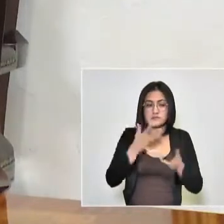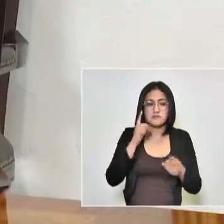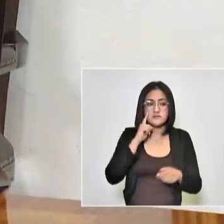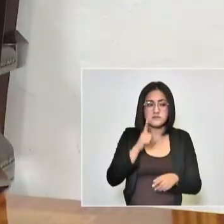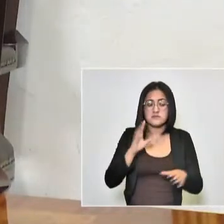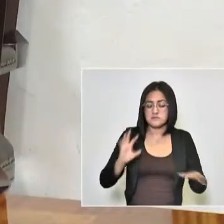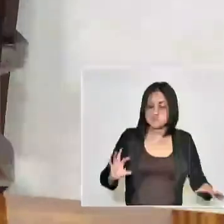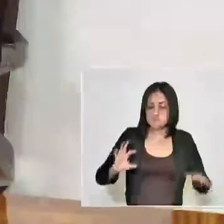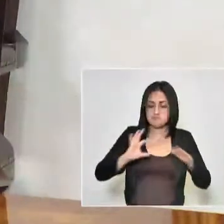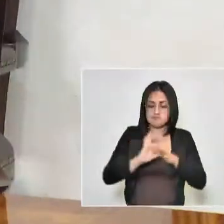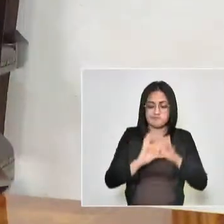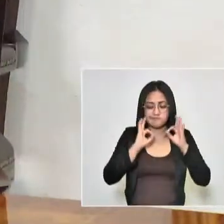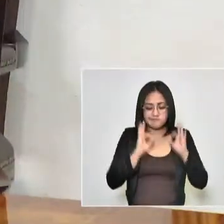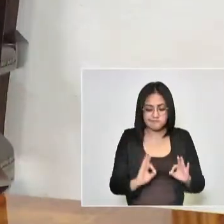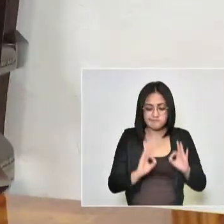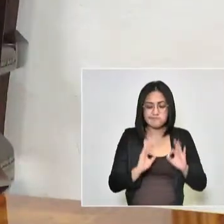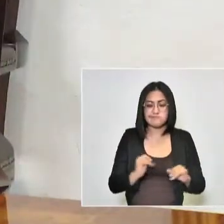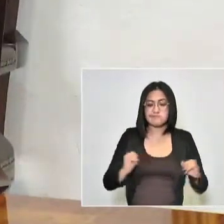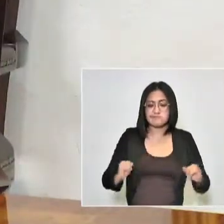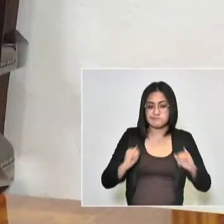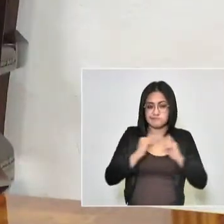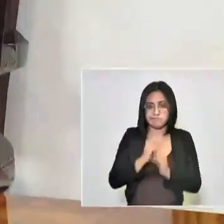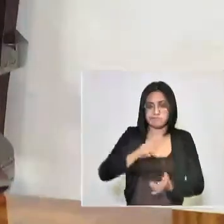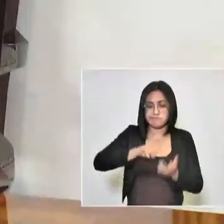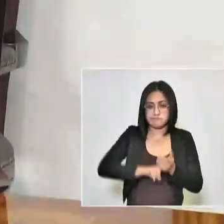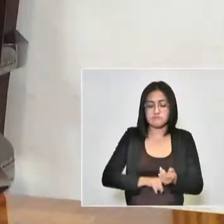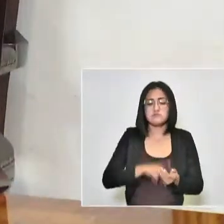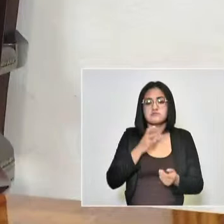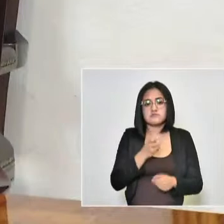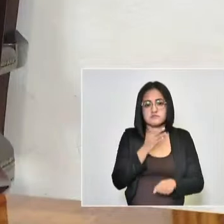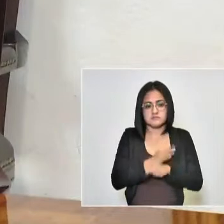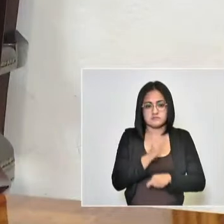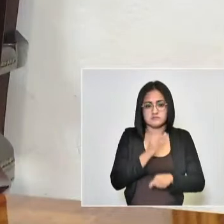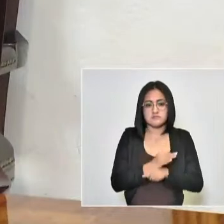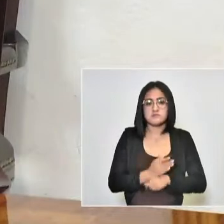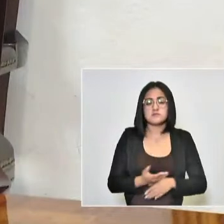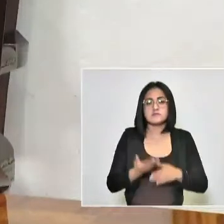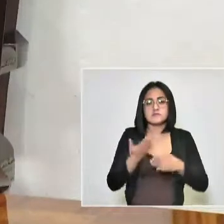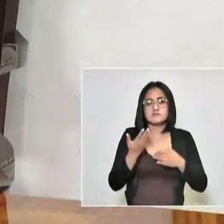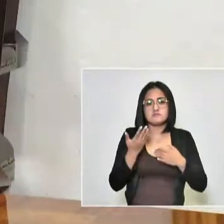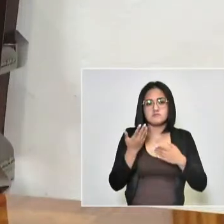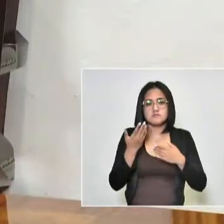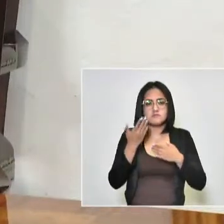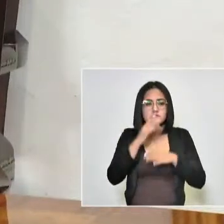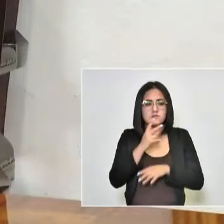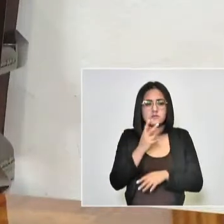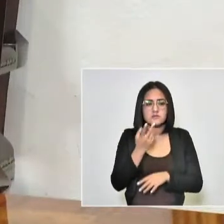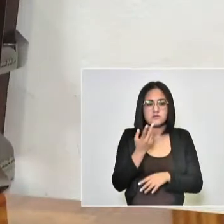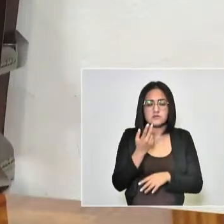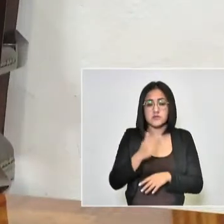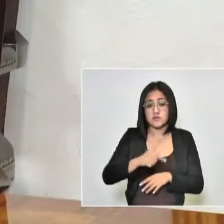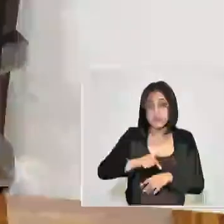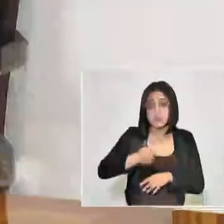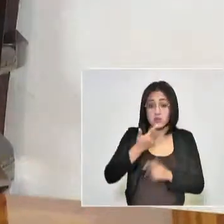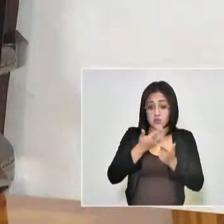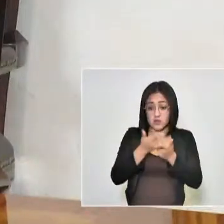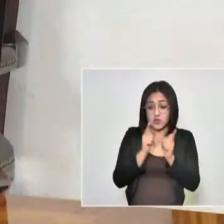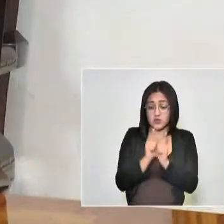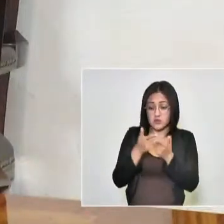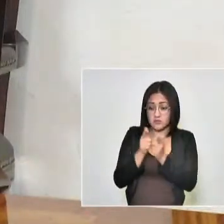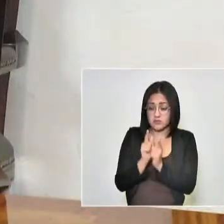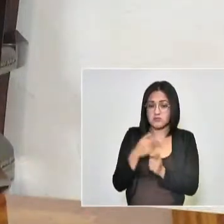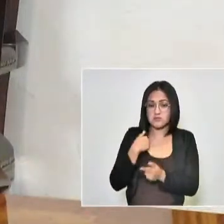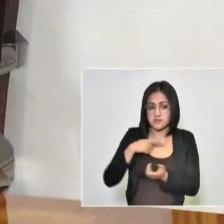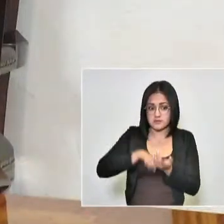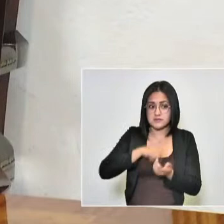adecuada coordinación interinstitucional. Esto a través de 12 brigadas que tiene la Secretaría de